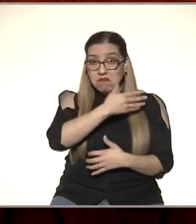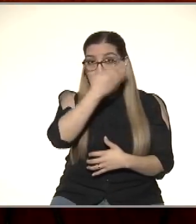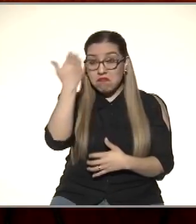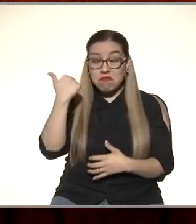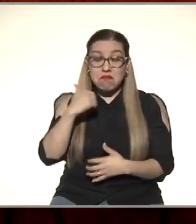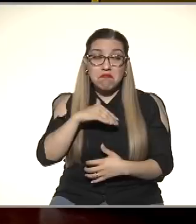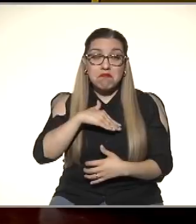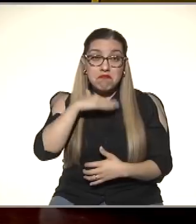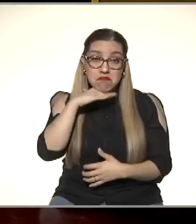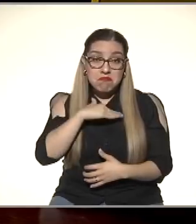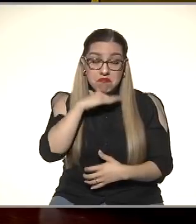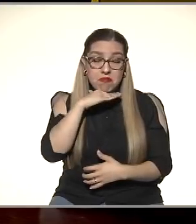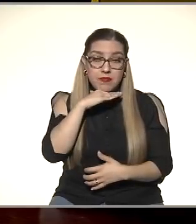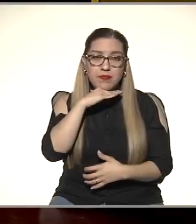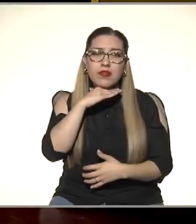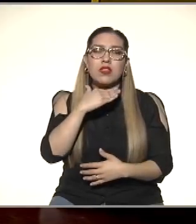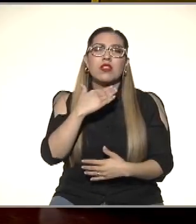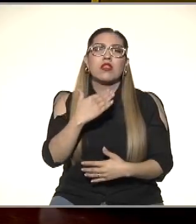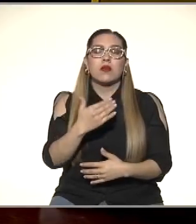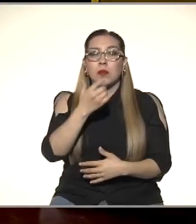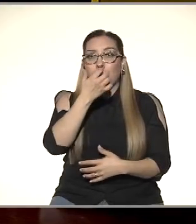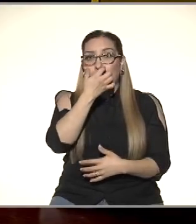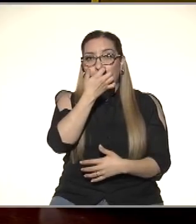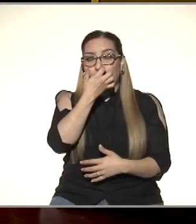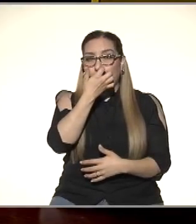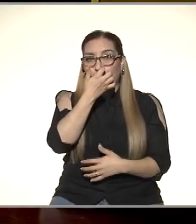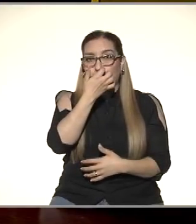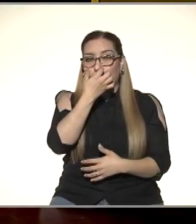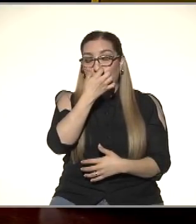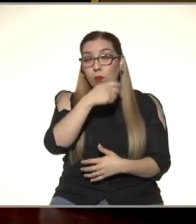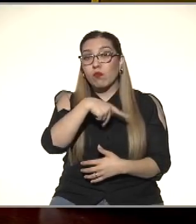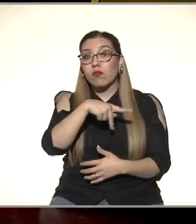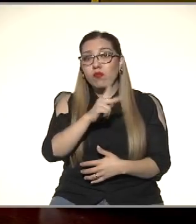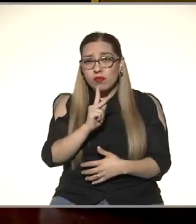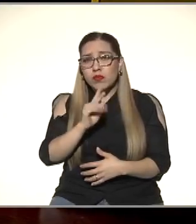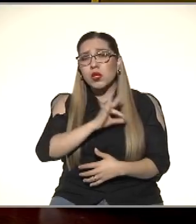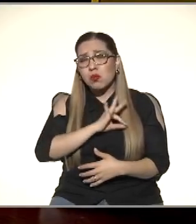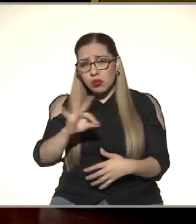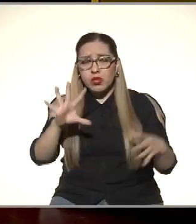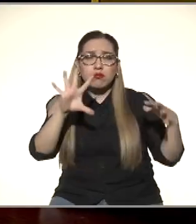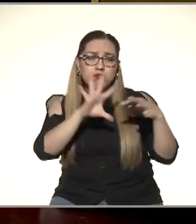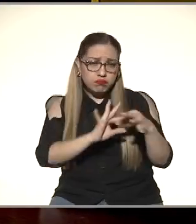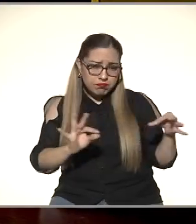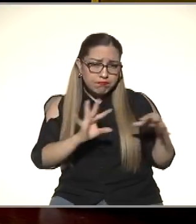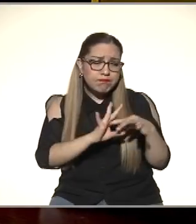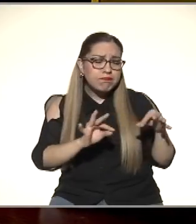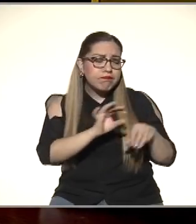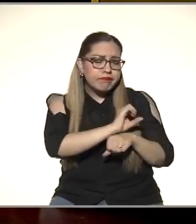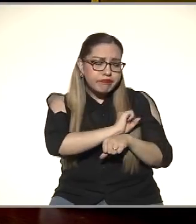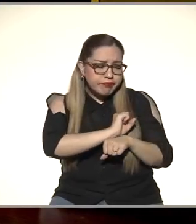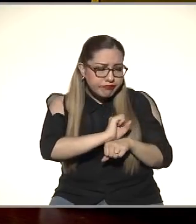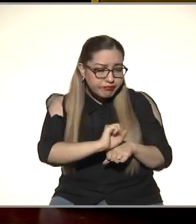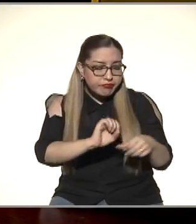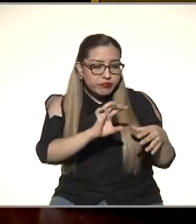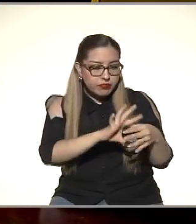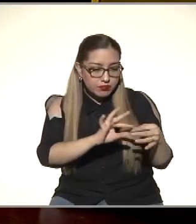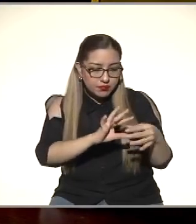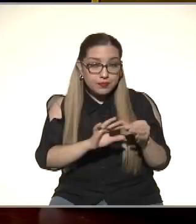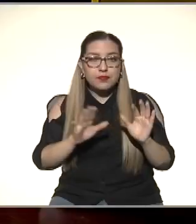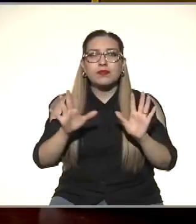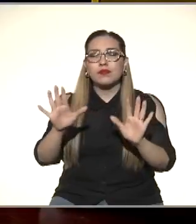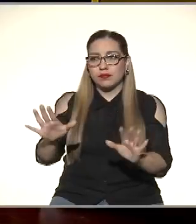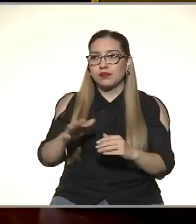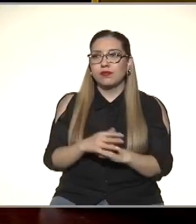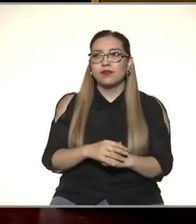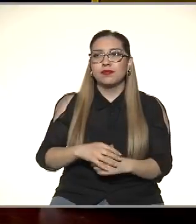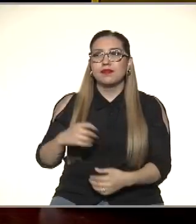bueno explicar un poco, pero a veces en el nivel que a los hijos compete. Algo que, ¿por qué los mitos? Me